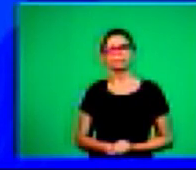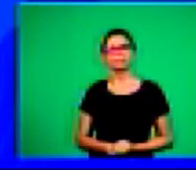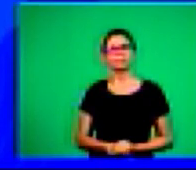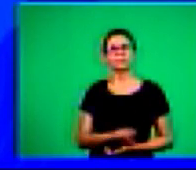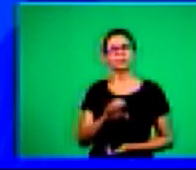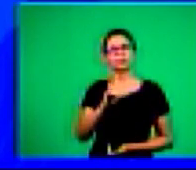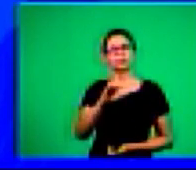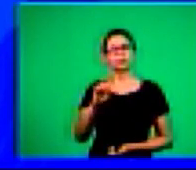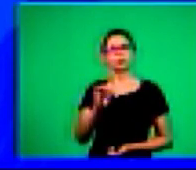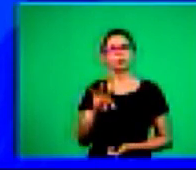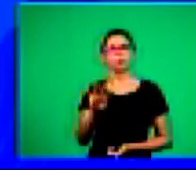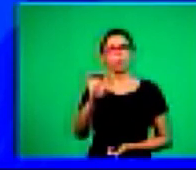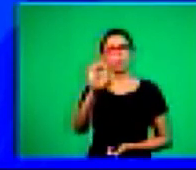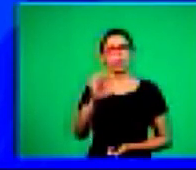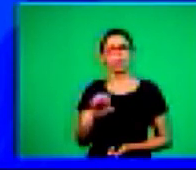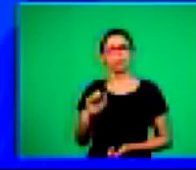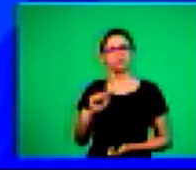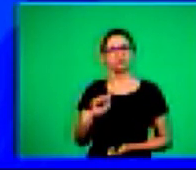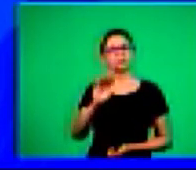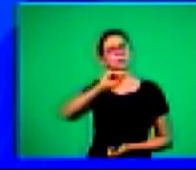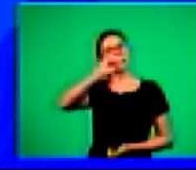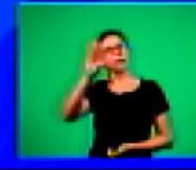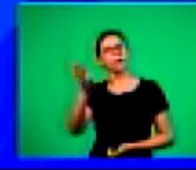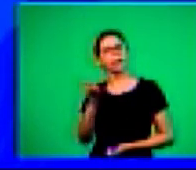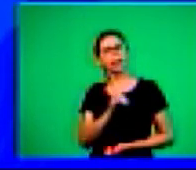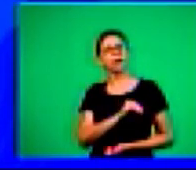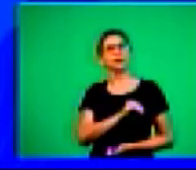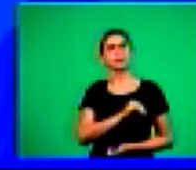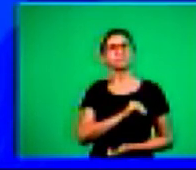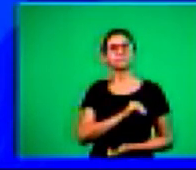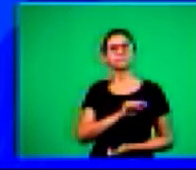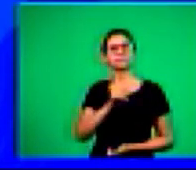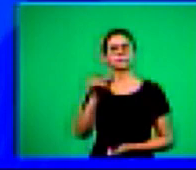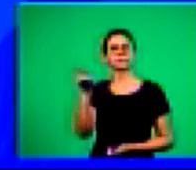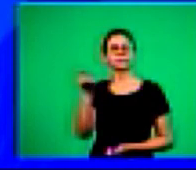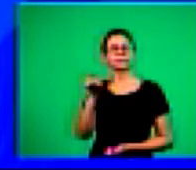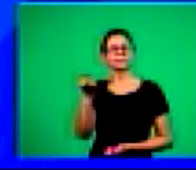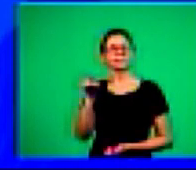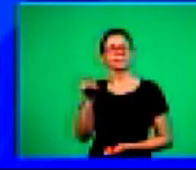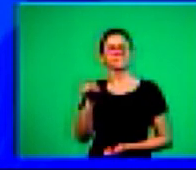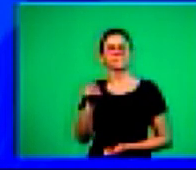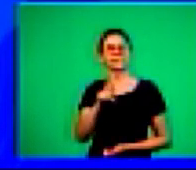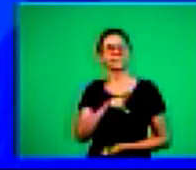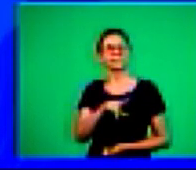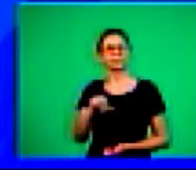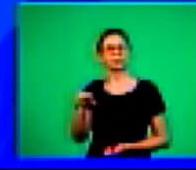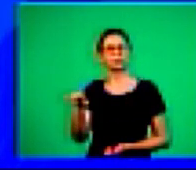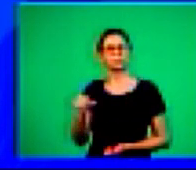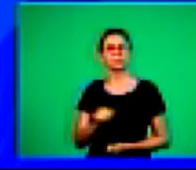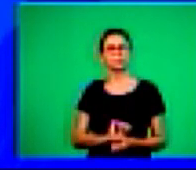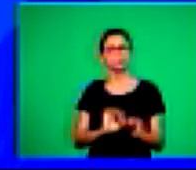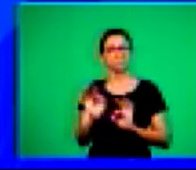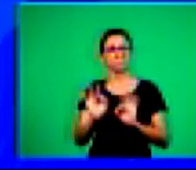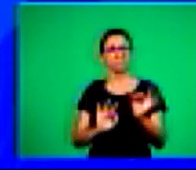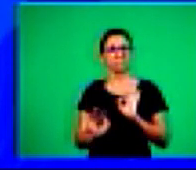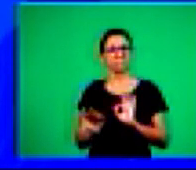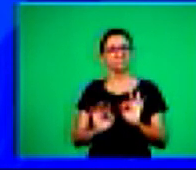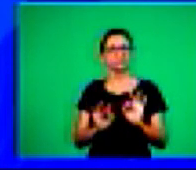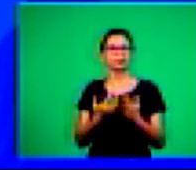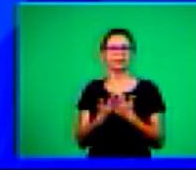parte oeste occidental de áfrica nuestros hermanos están ahí en las iglesias en guinea bissau